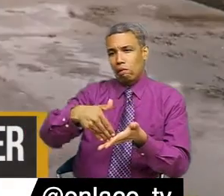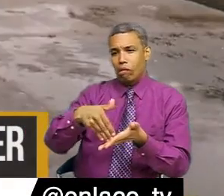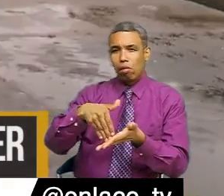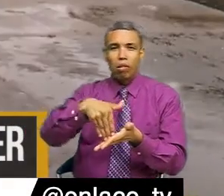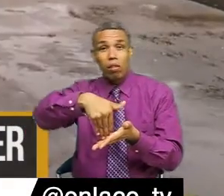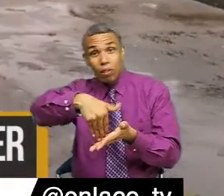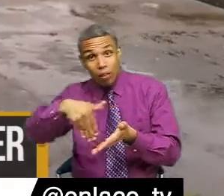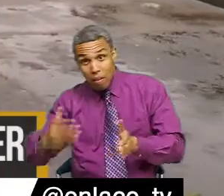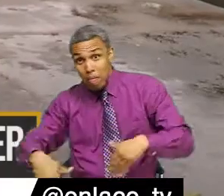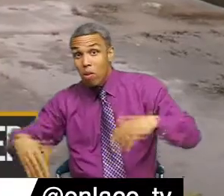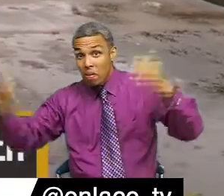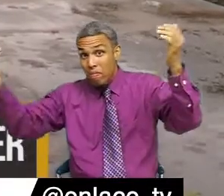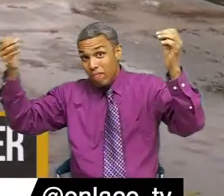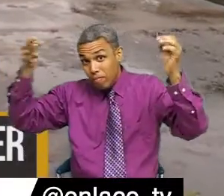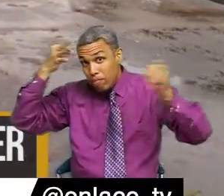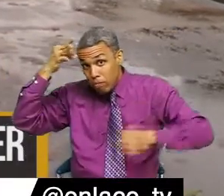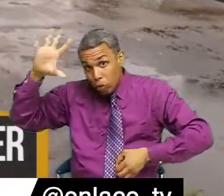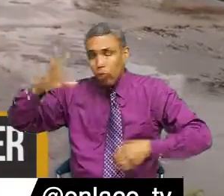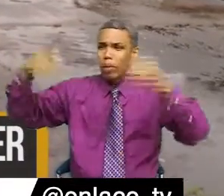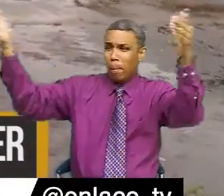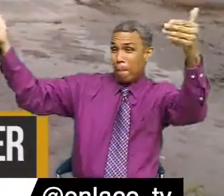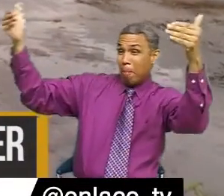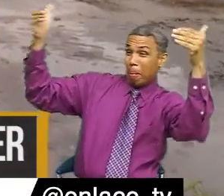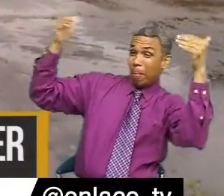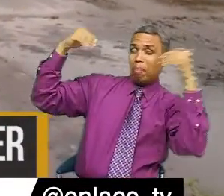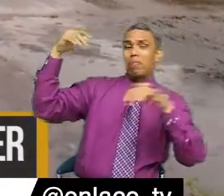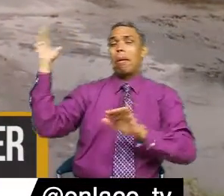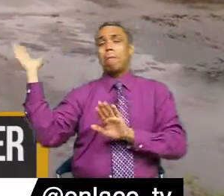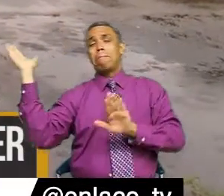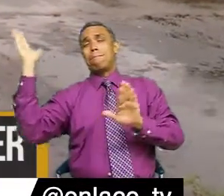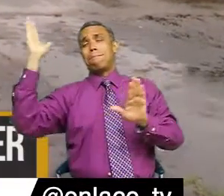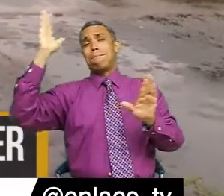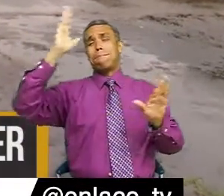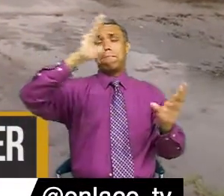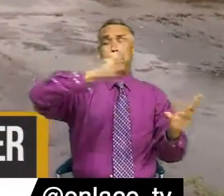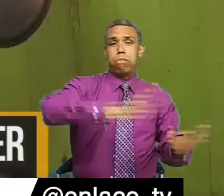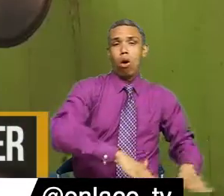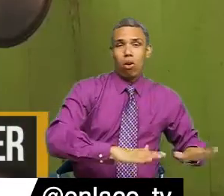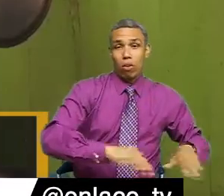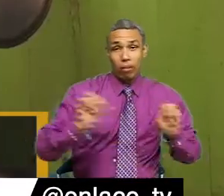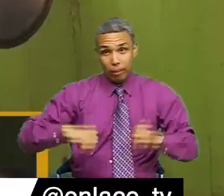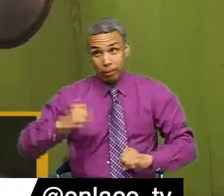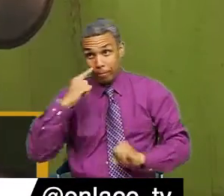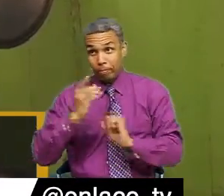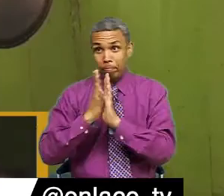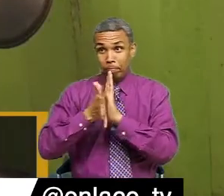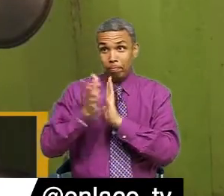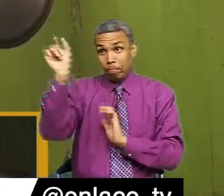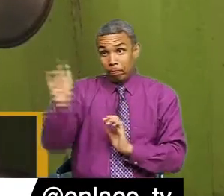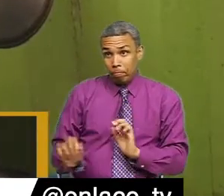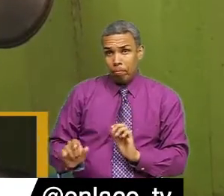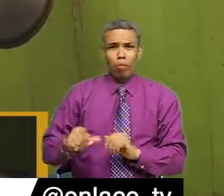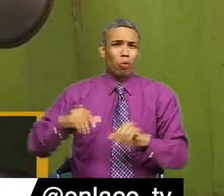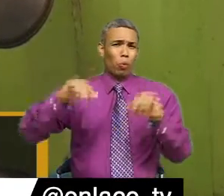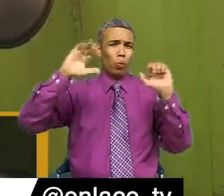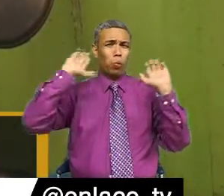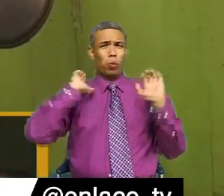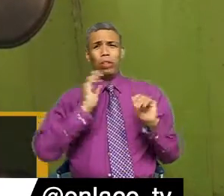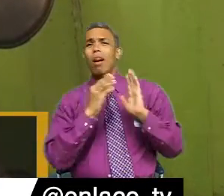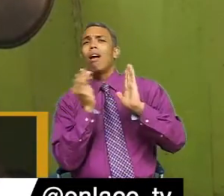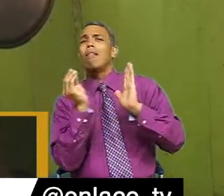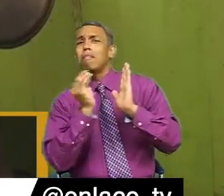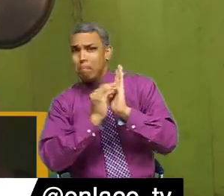barrio La Victoria. El presidente de este sector asegura que teme por la vida de su comunidad. ¿Cómo es posible que ya hemos ido varias veces y espere y espere y